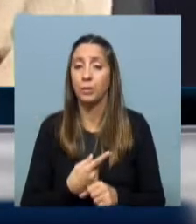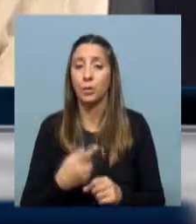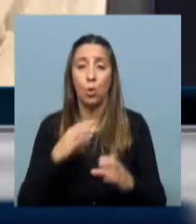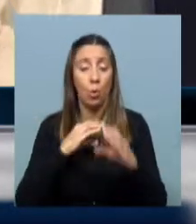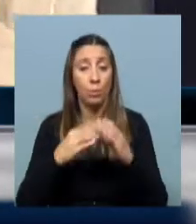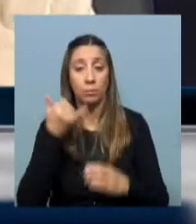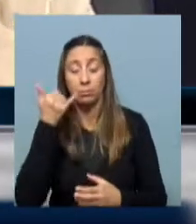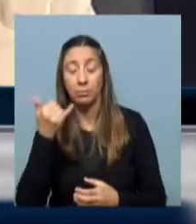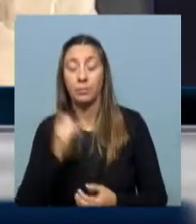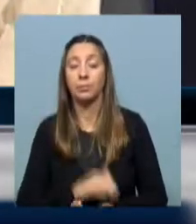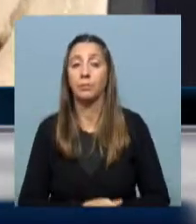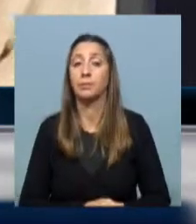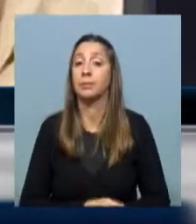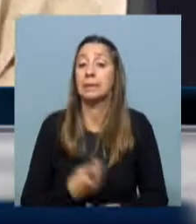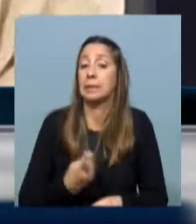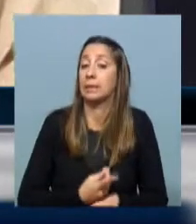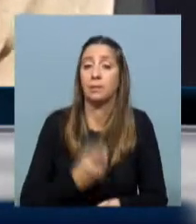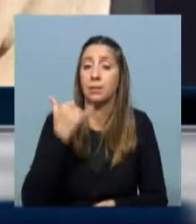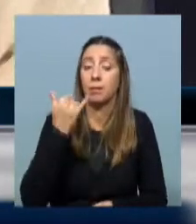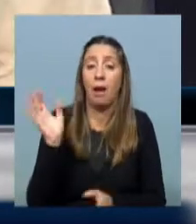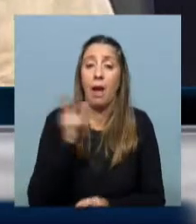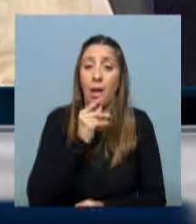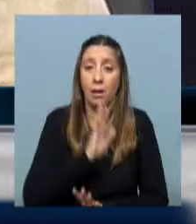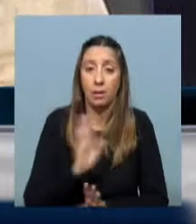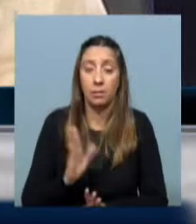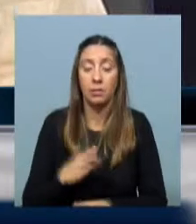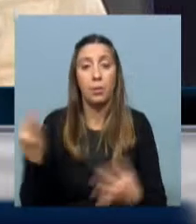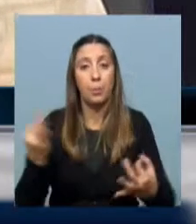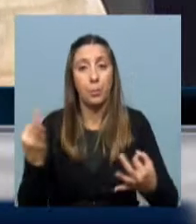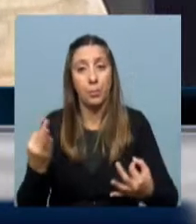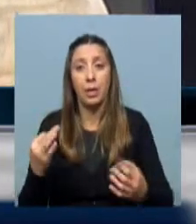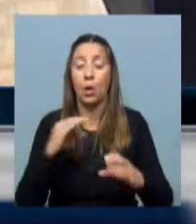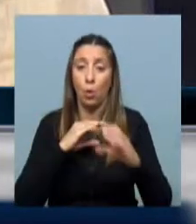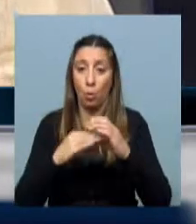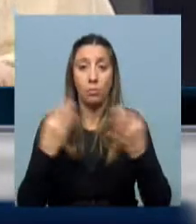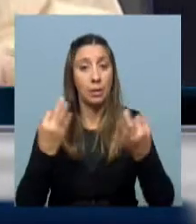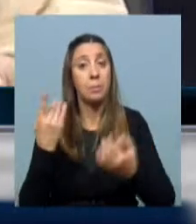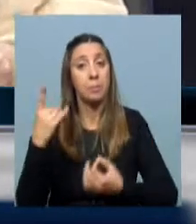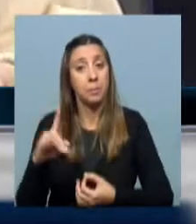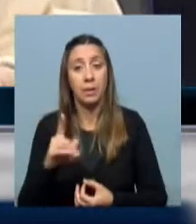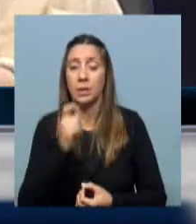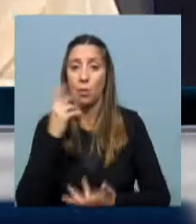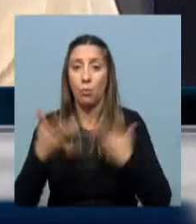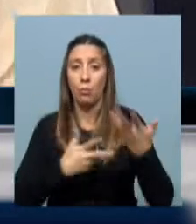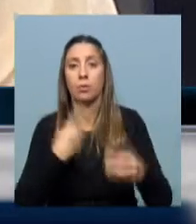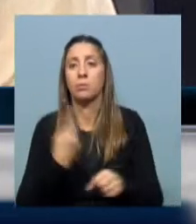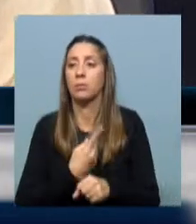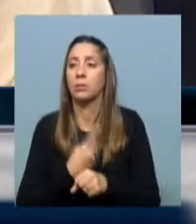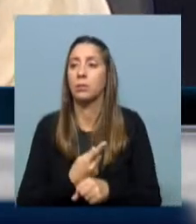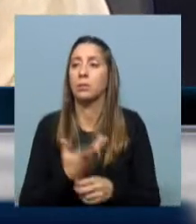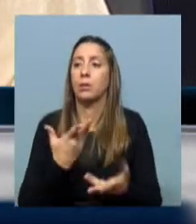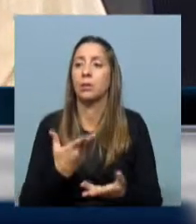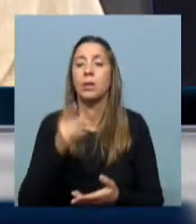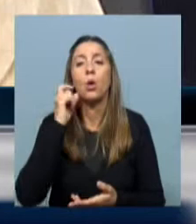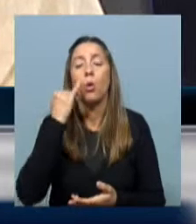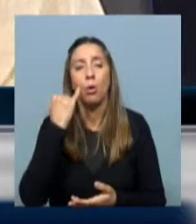no nos podíamos comunicar, no nos podían llamar, de manera que es bueno eso de comunicar. Pero cuando se tiene un incendio, yo no puedo molestarlo a